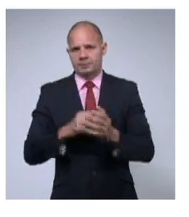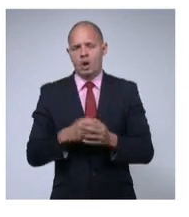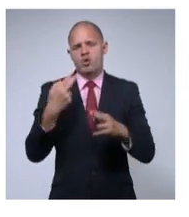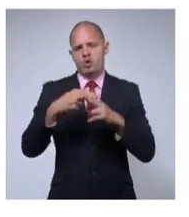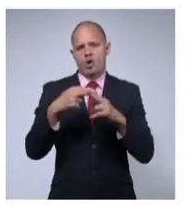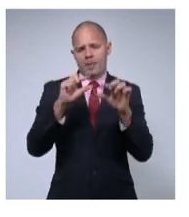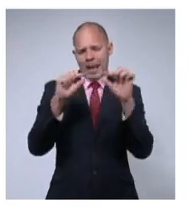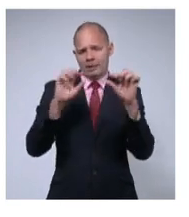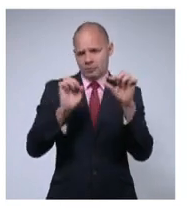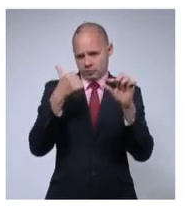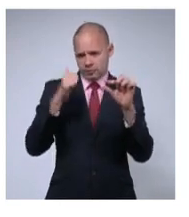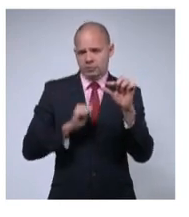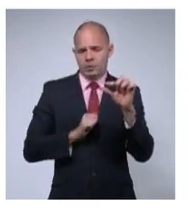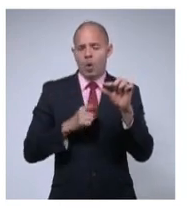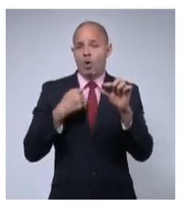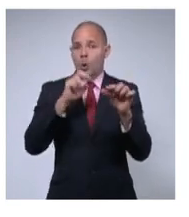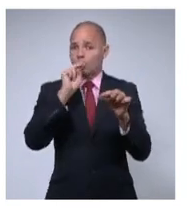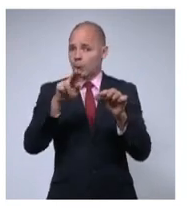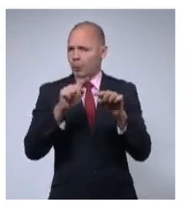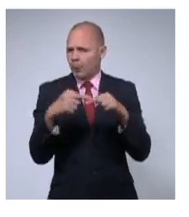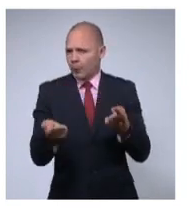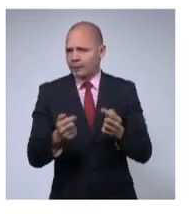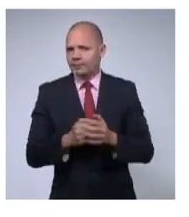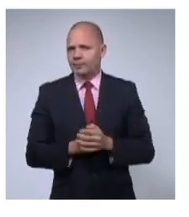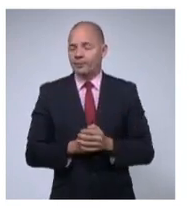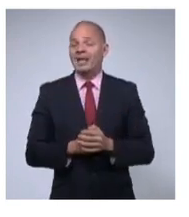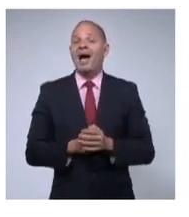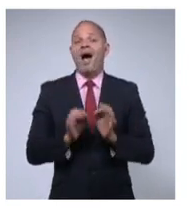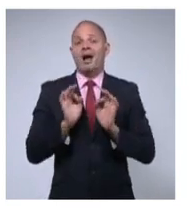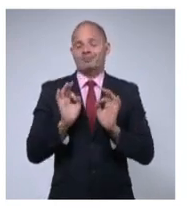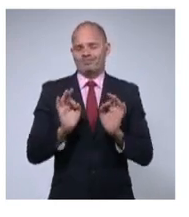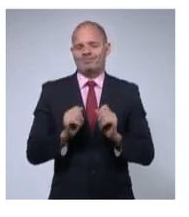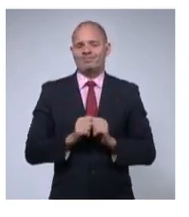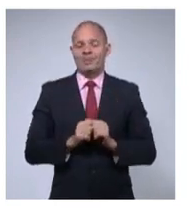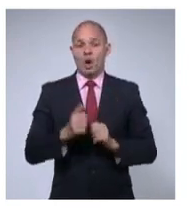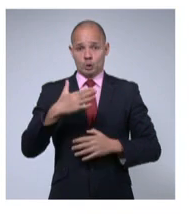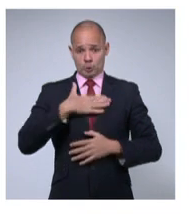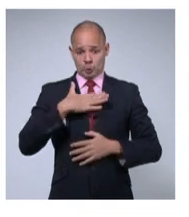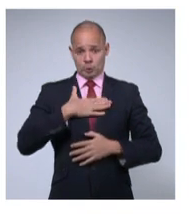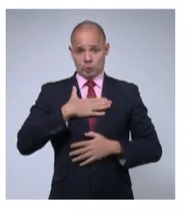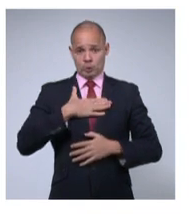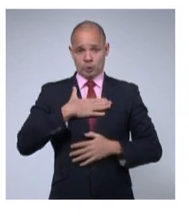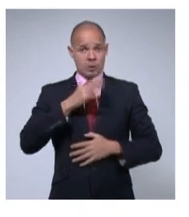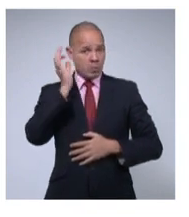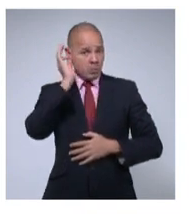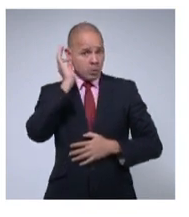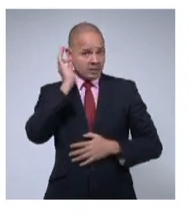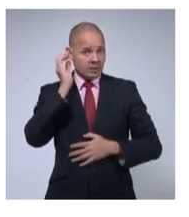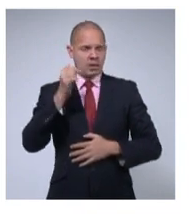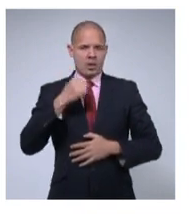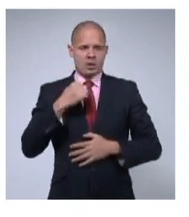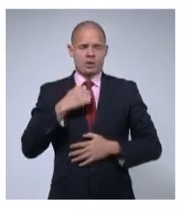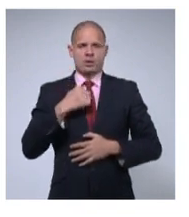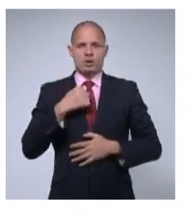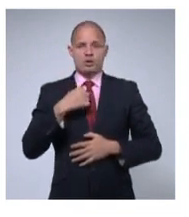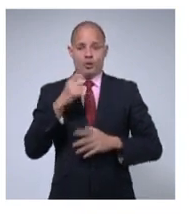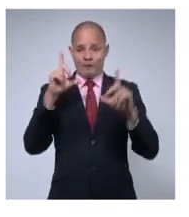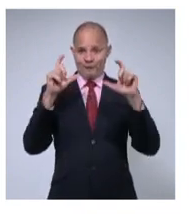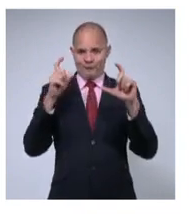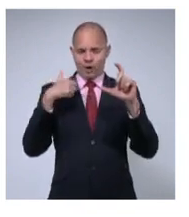Matos Osoria. Le escribo porque utilizaron mi imagen, al igual que el de otro compañera, para divulgar mentiras sobre